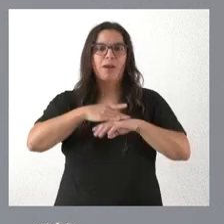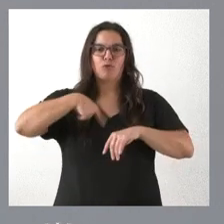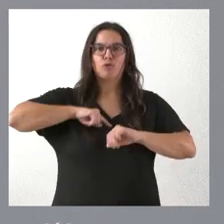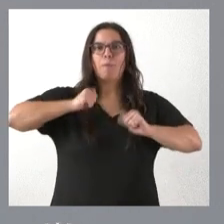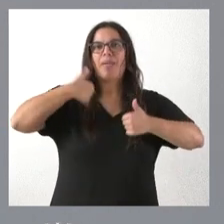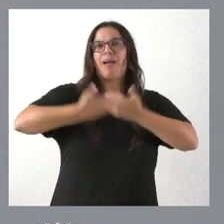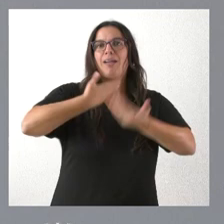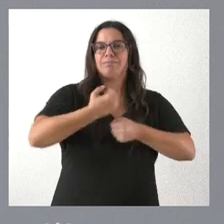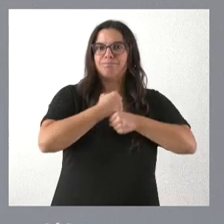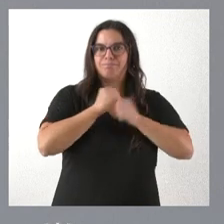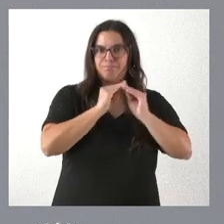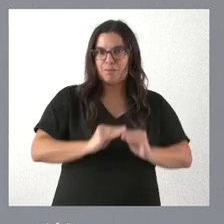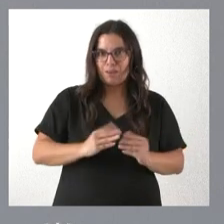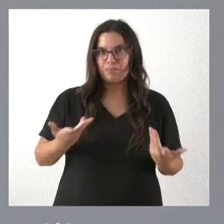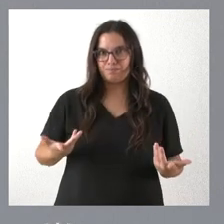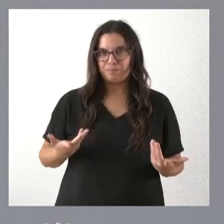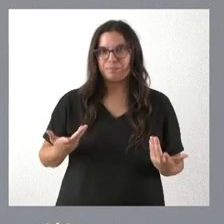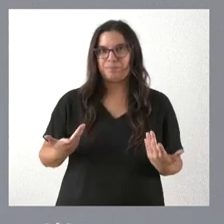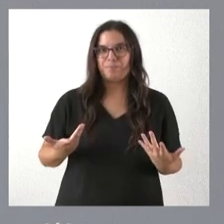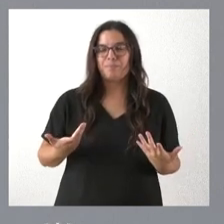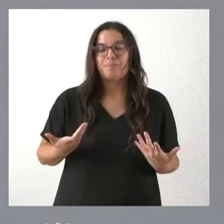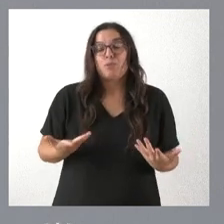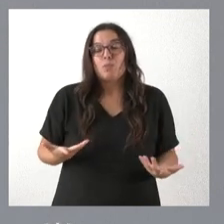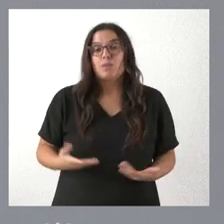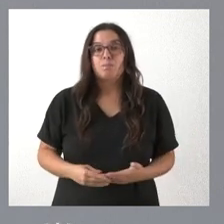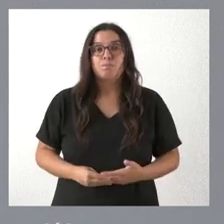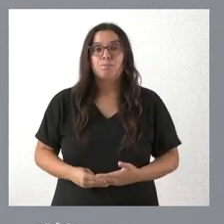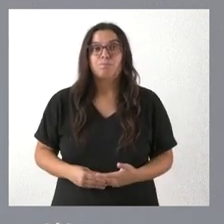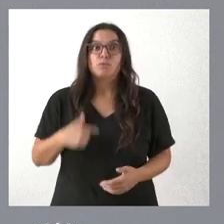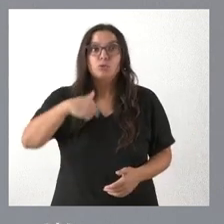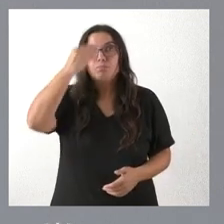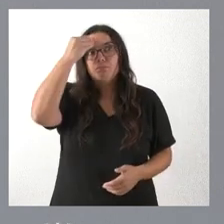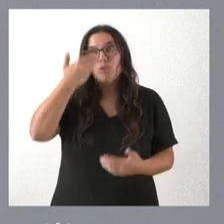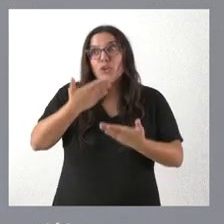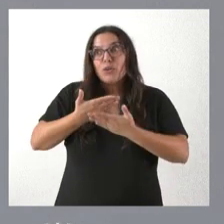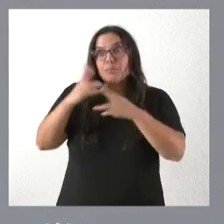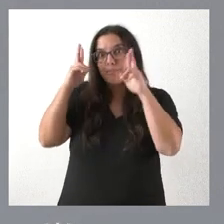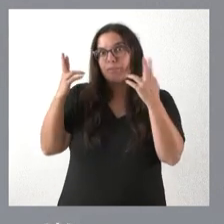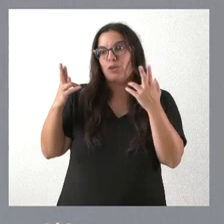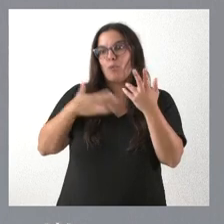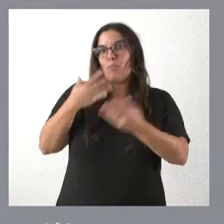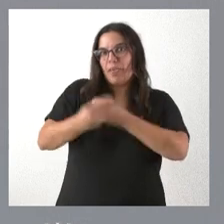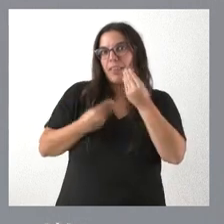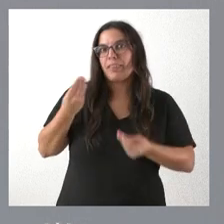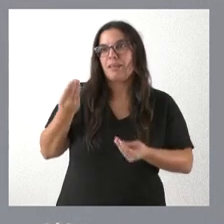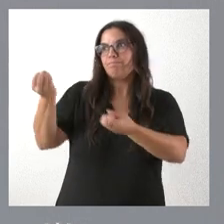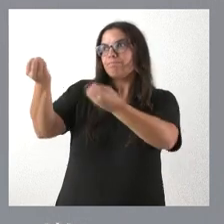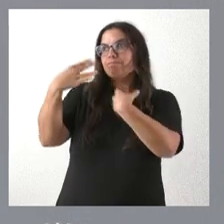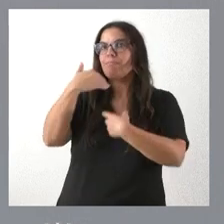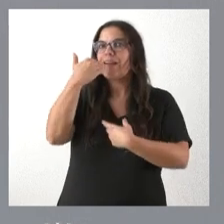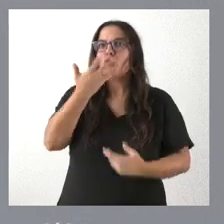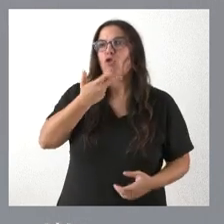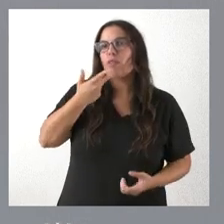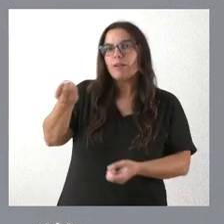trabajando y en ese sentido yo todavía Confío en que esto lo podamos hacer lo podamos conocer